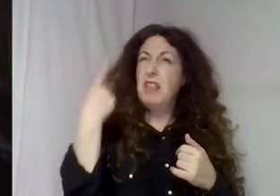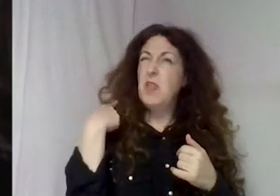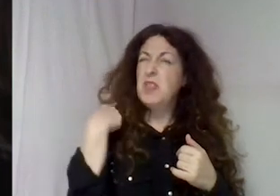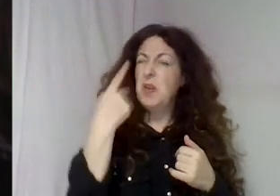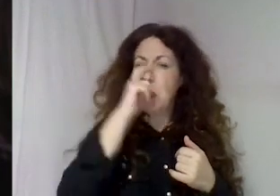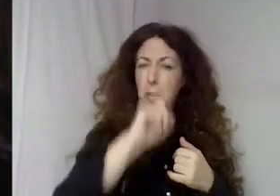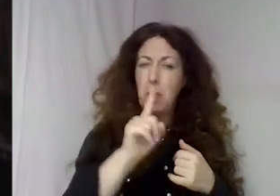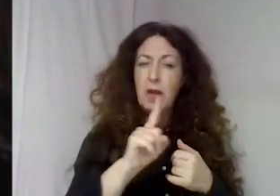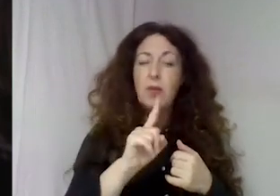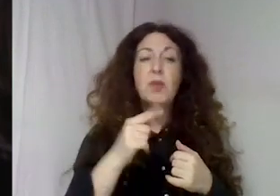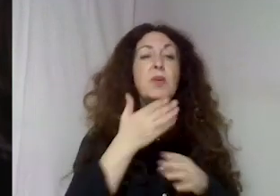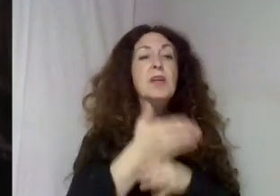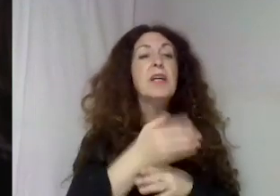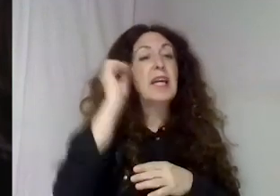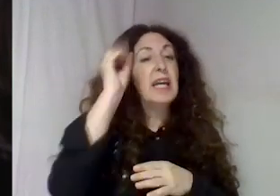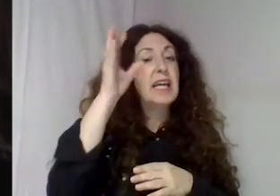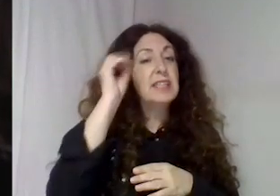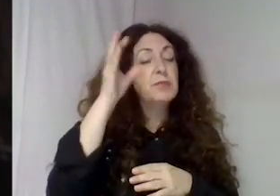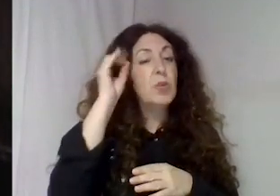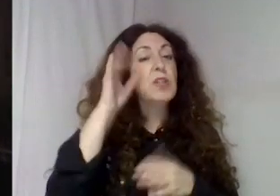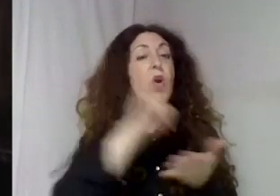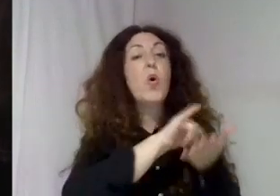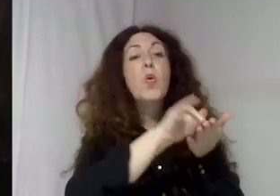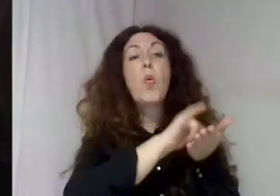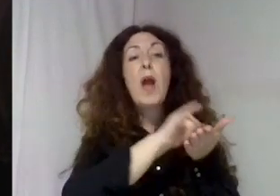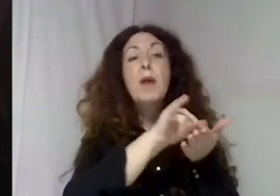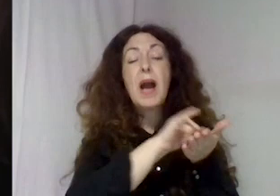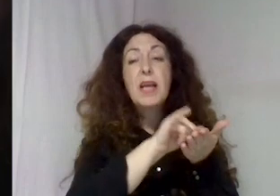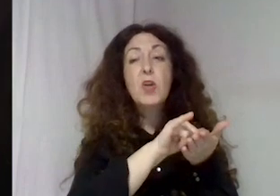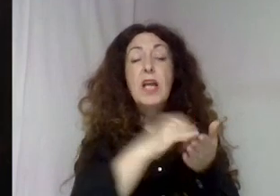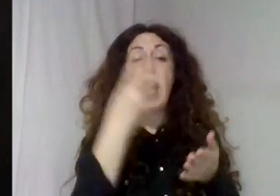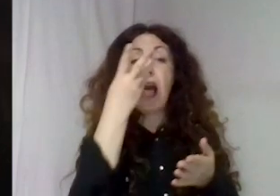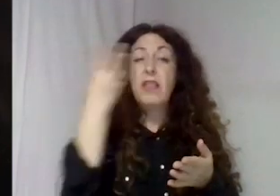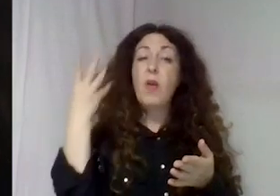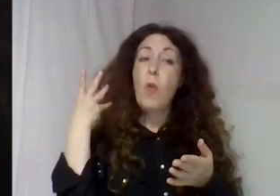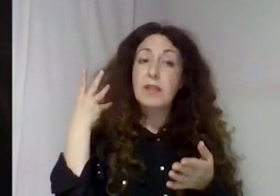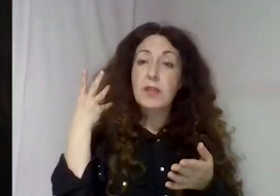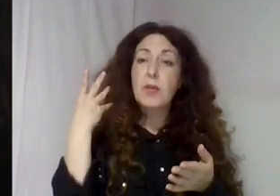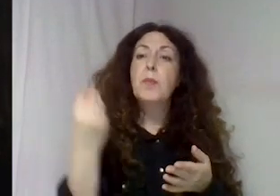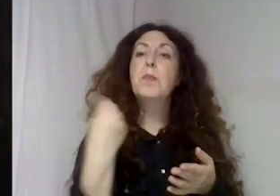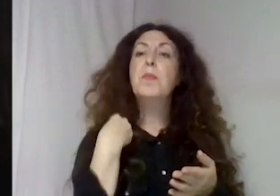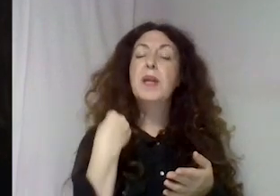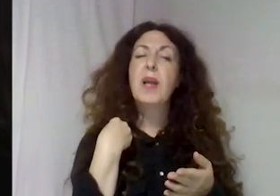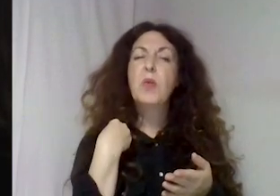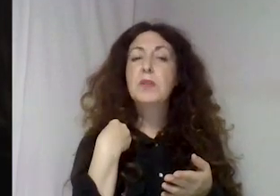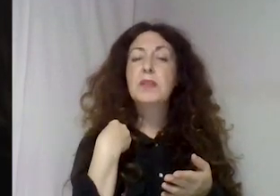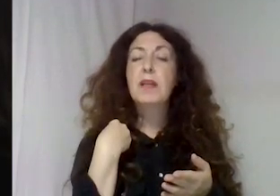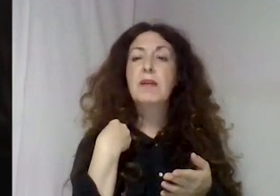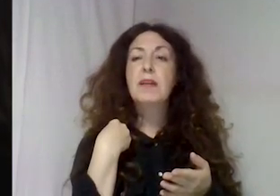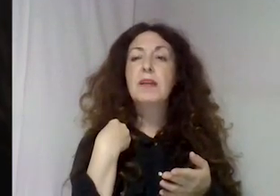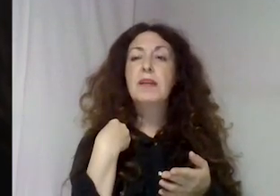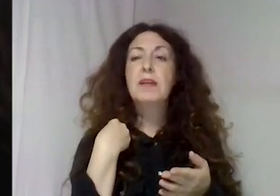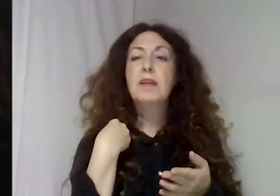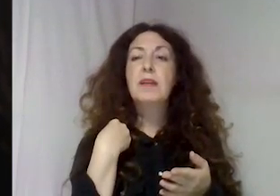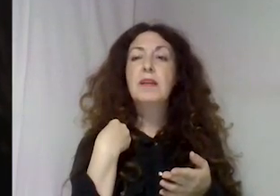correcto es lo asfixiantemente correcto, ¿no? Y desde el punto de vista mío, vamos, cuando Xavier hizo el